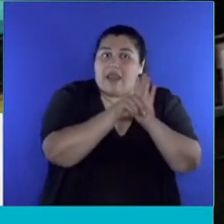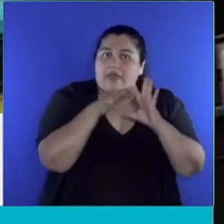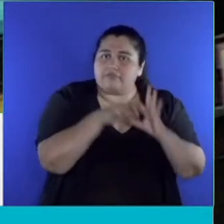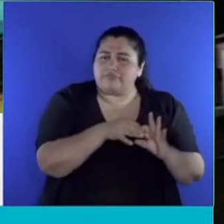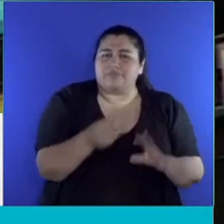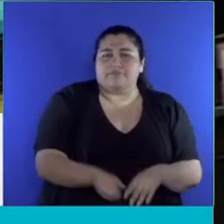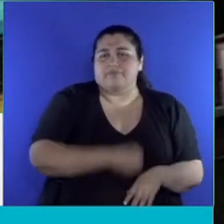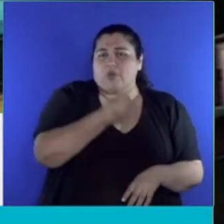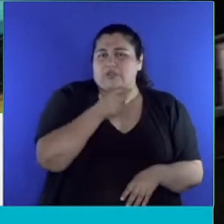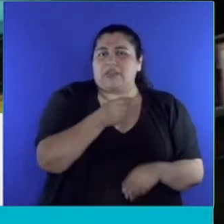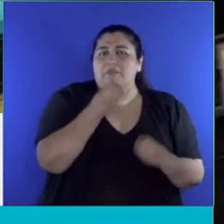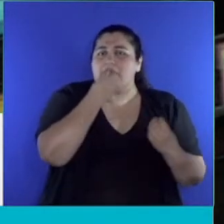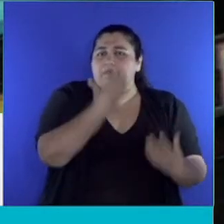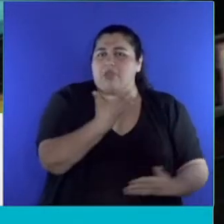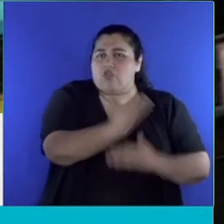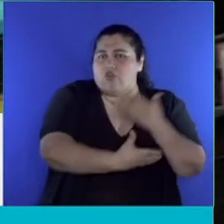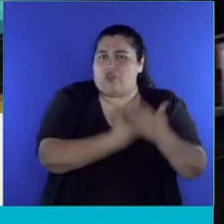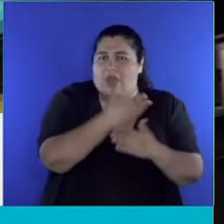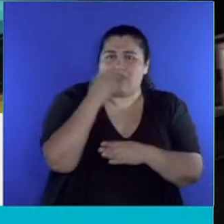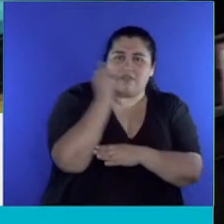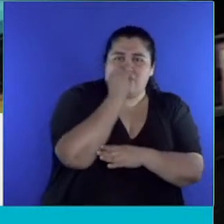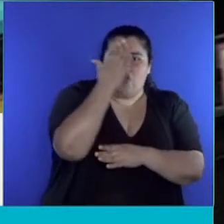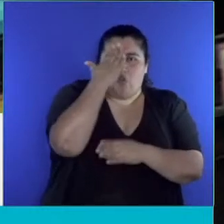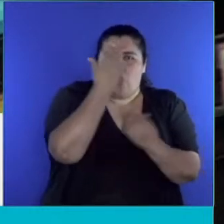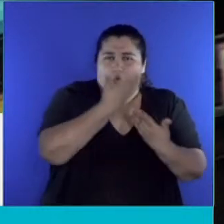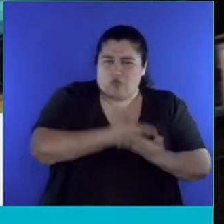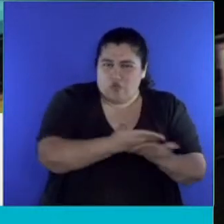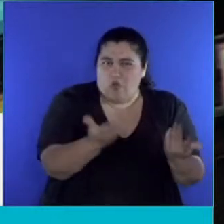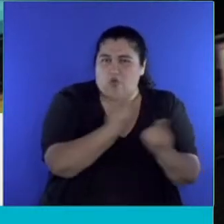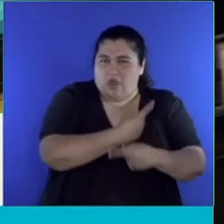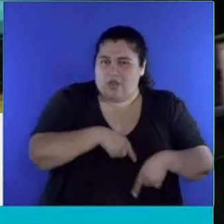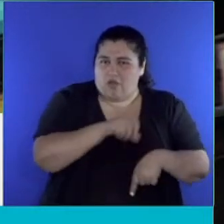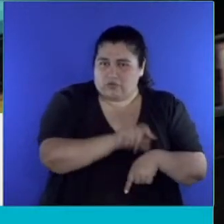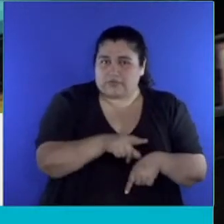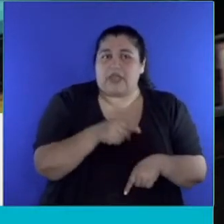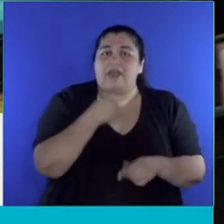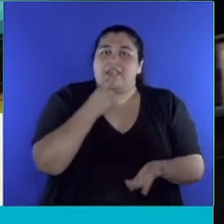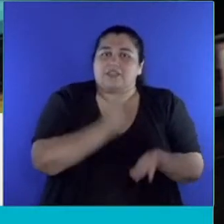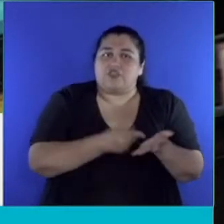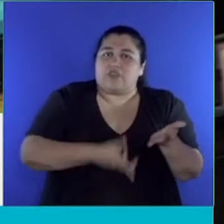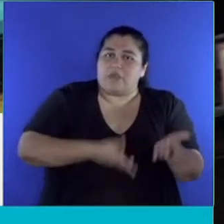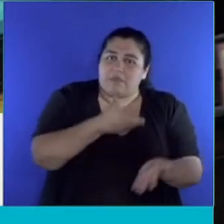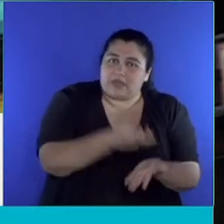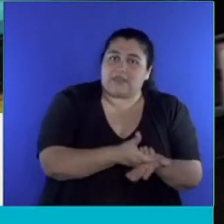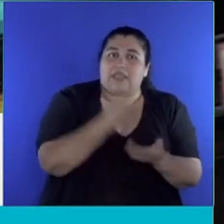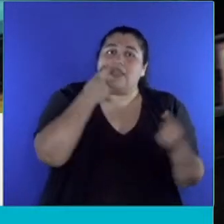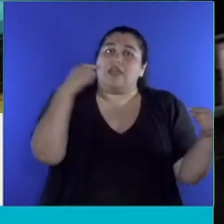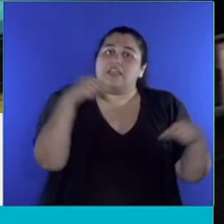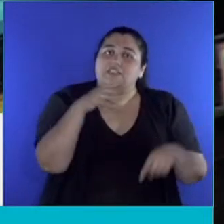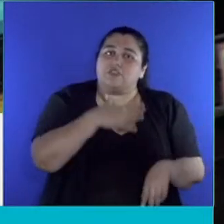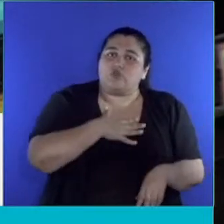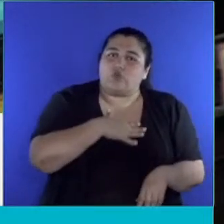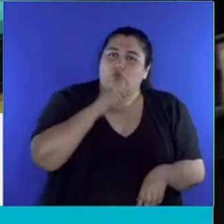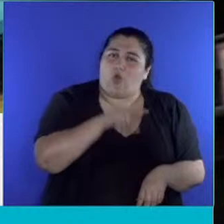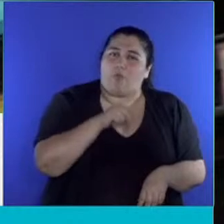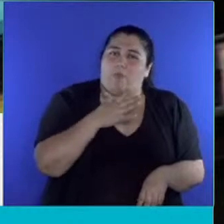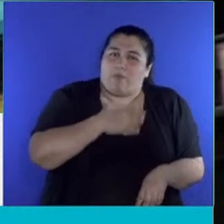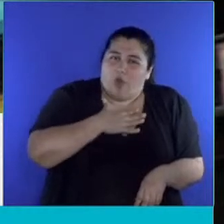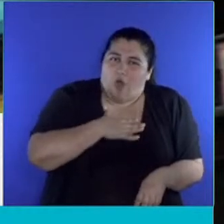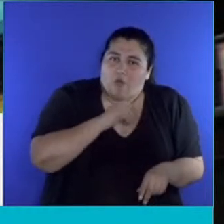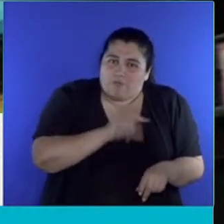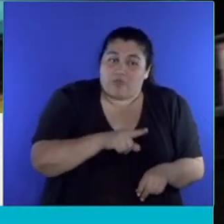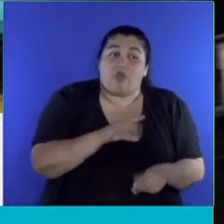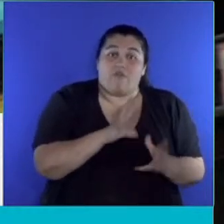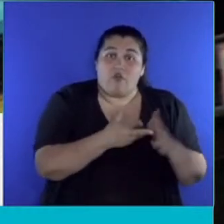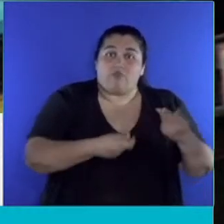características para mejorar la industria cultural, cuando se toma la decisión de invertir y de tener un instituto fuerte que regule eso que el